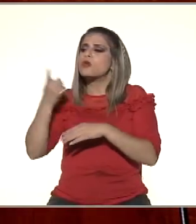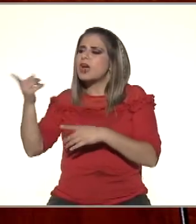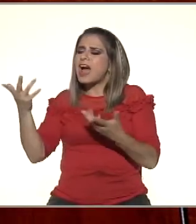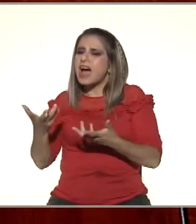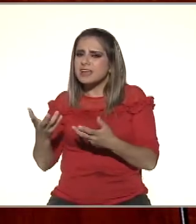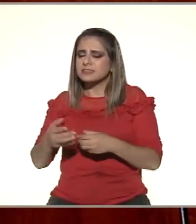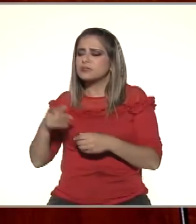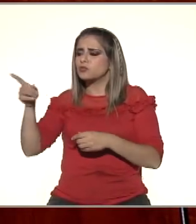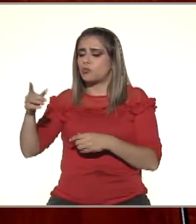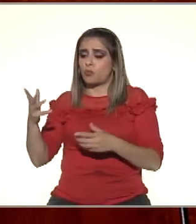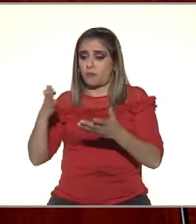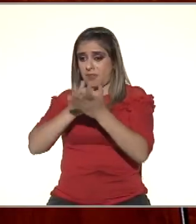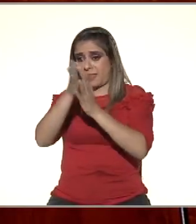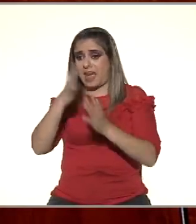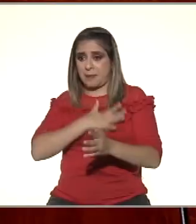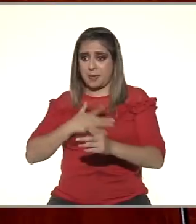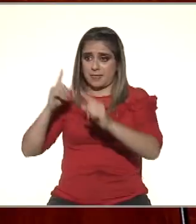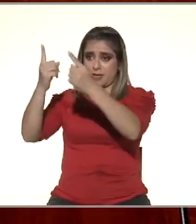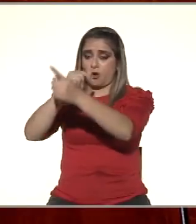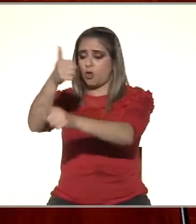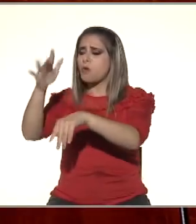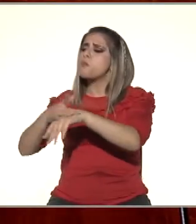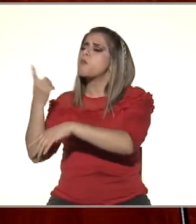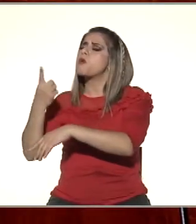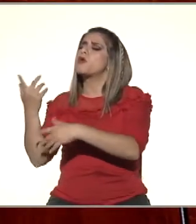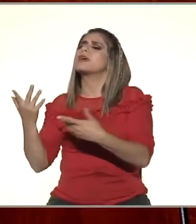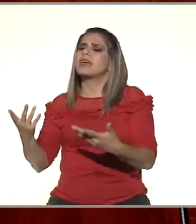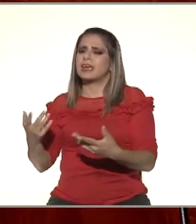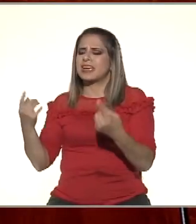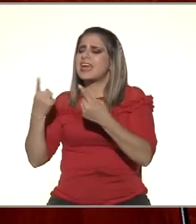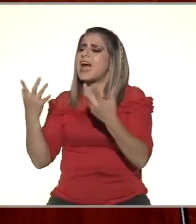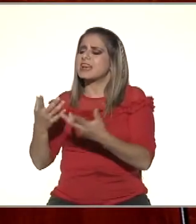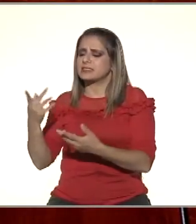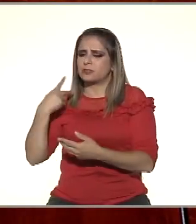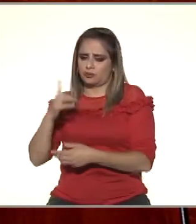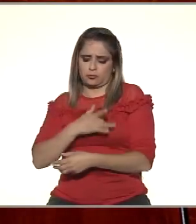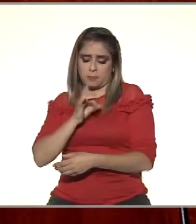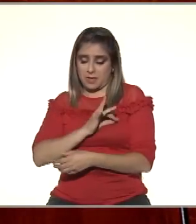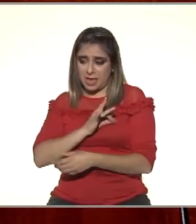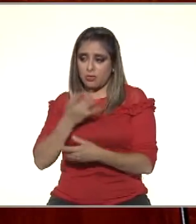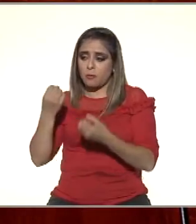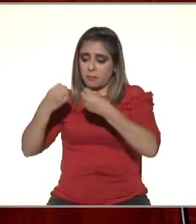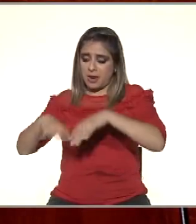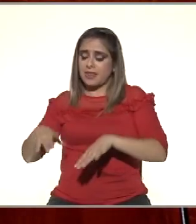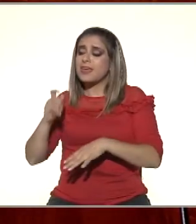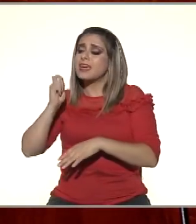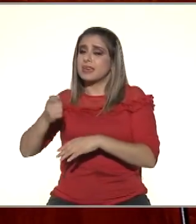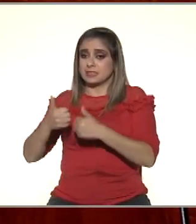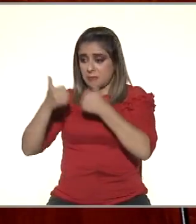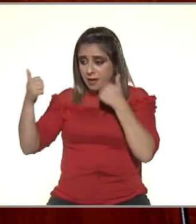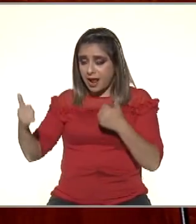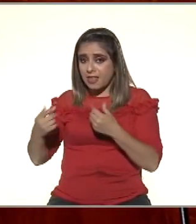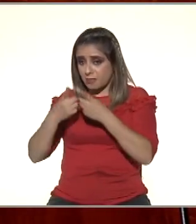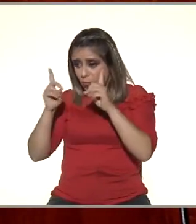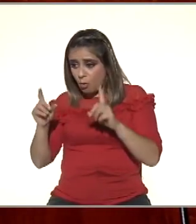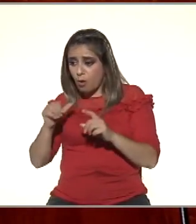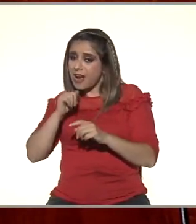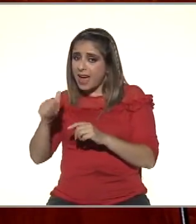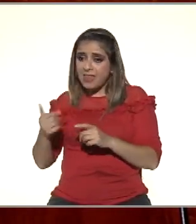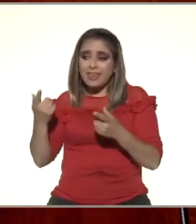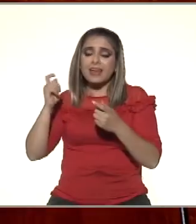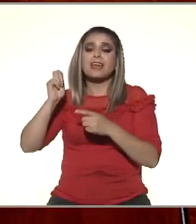¿Qué te impulsaría a eso? ¿Qué significa? ¿Qué nos generaría miedo? ¿Qué perderíamos? ¿Cuáles son los miedos que están ahí?